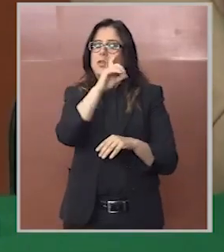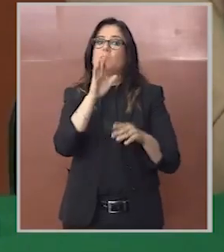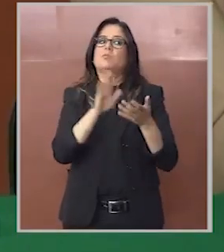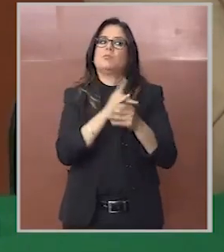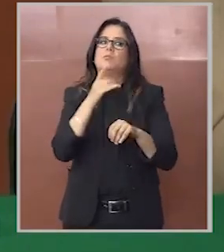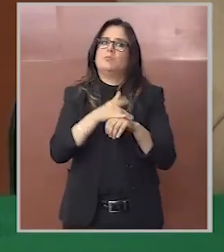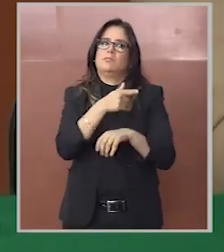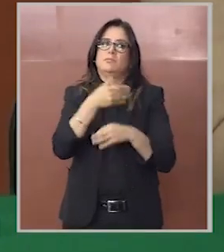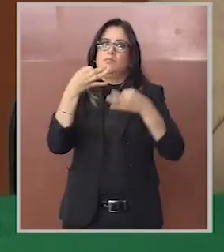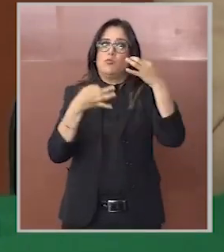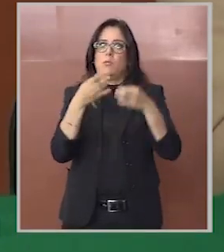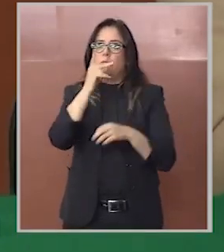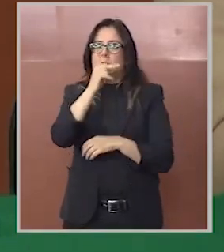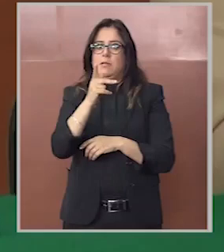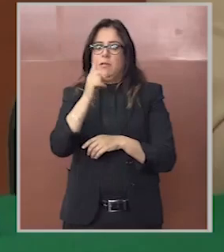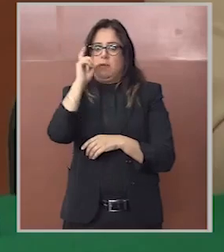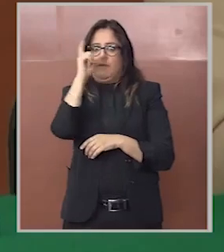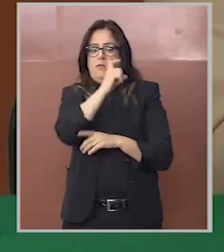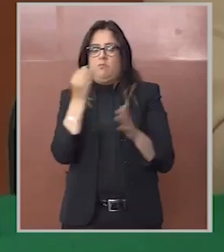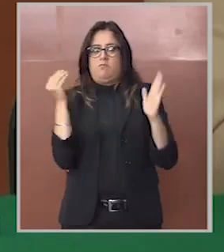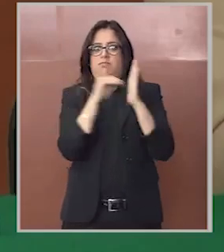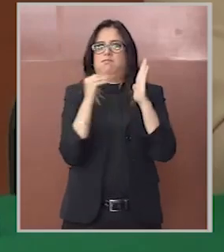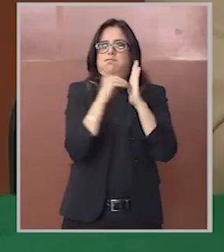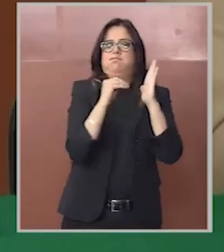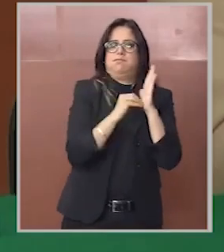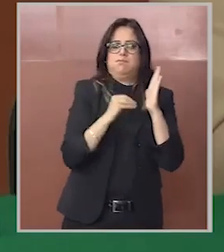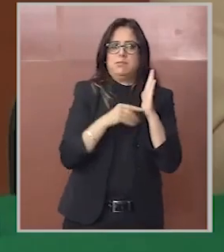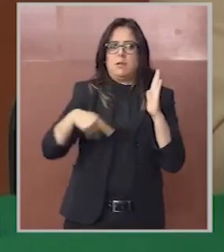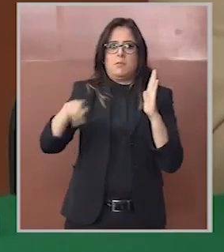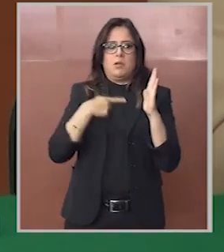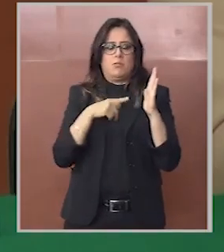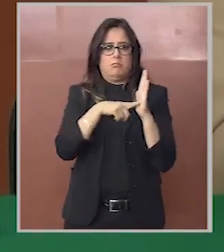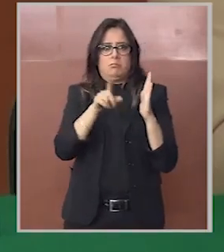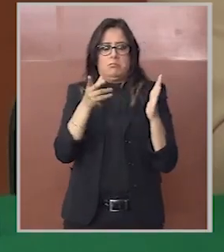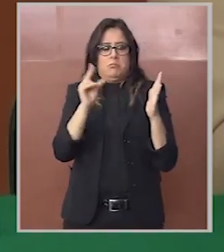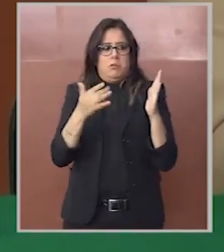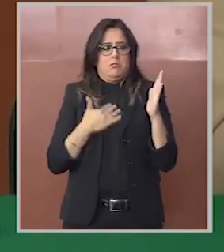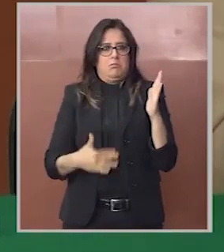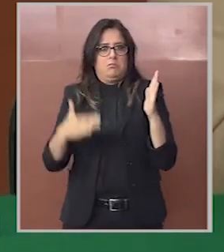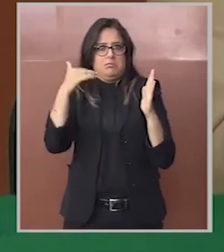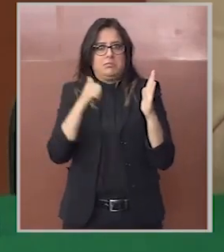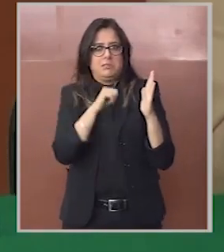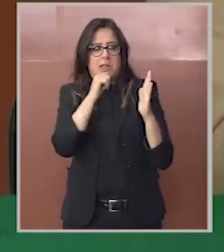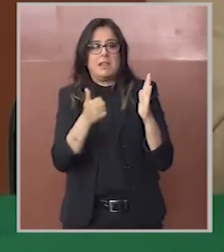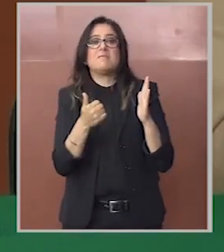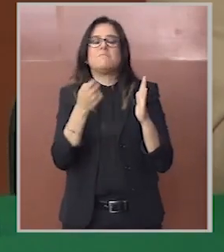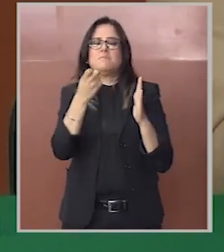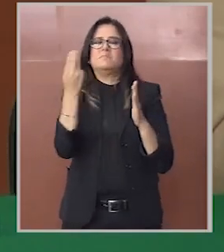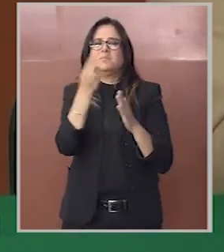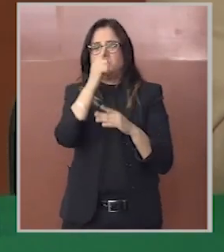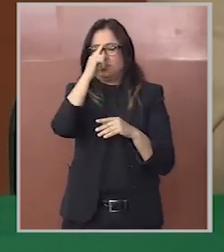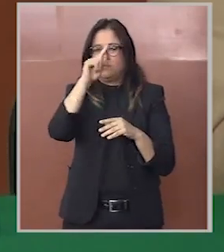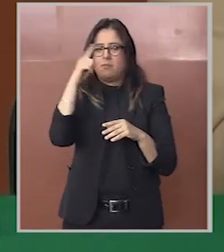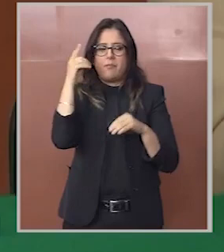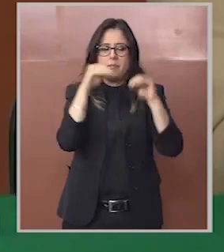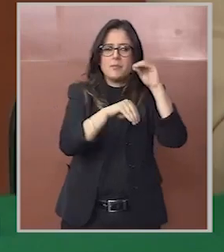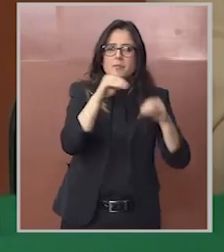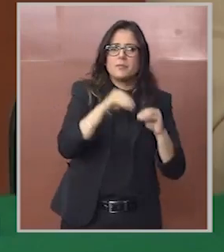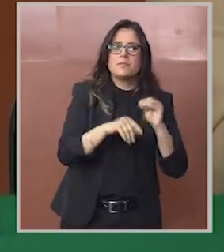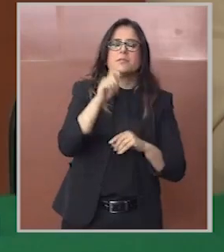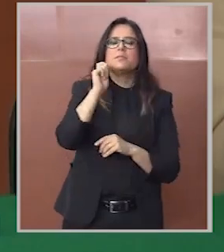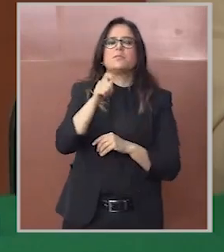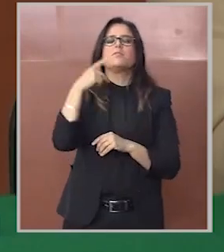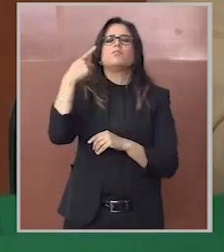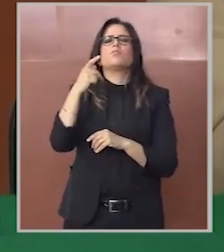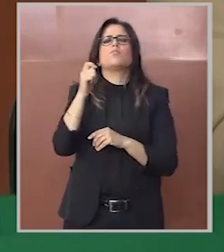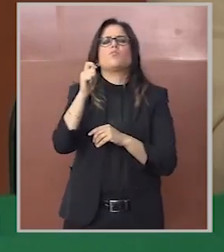no jurídico no técnico porque pues como todas y todos sabemos pues la Constitución establece pues Qué es el poder judicial de